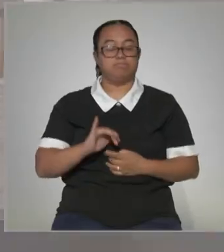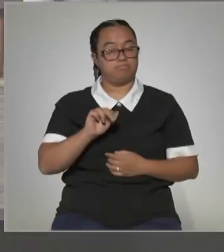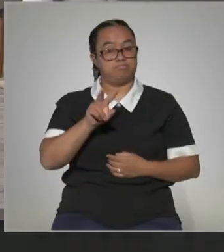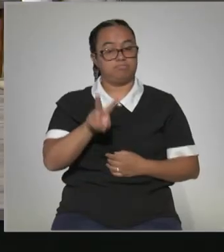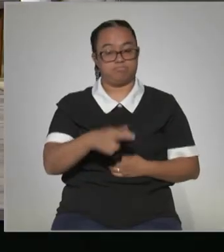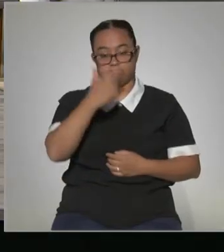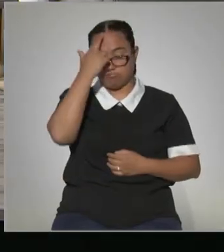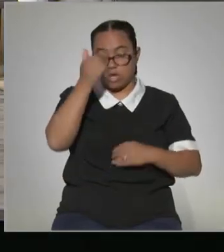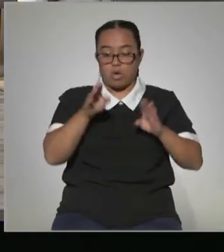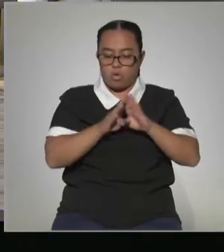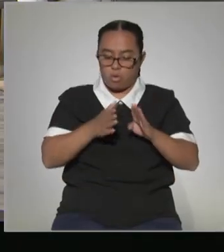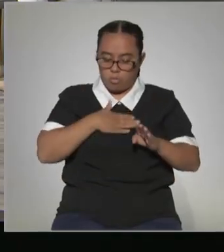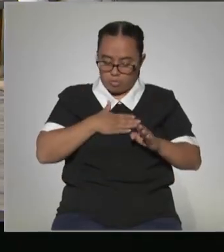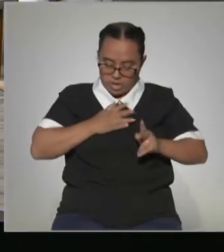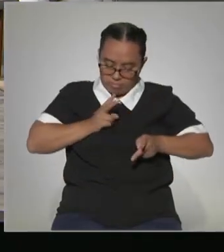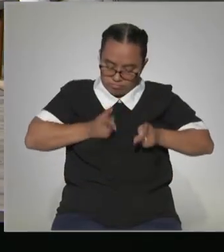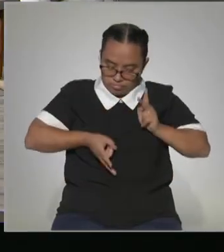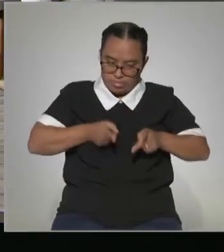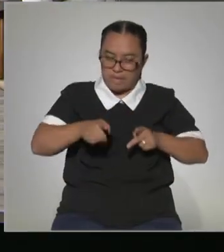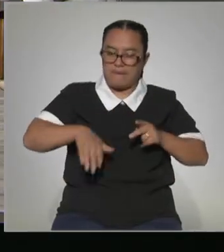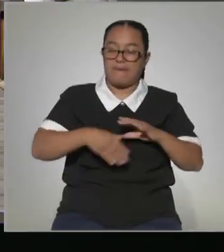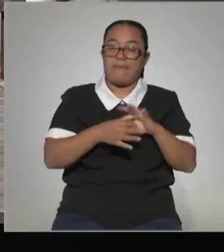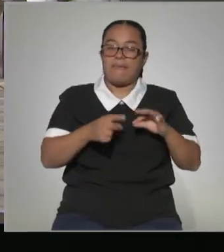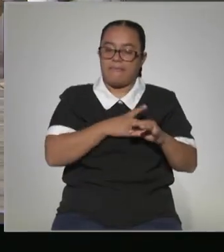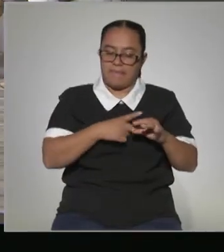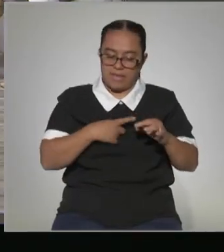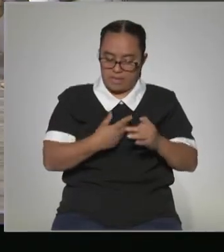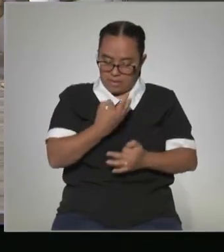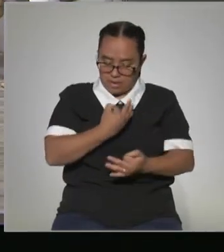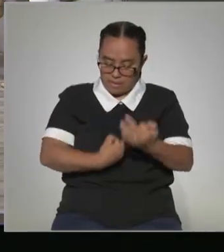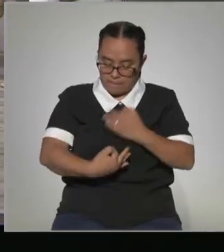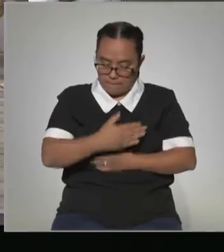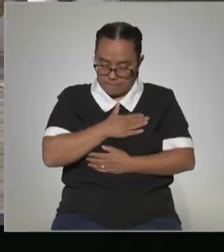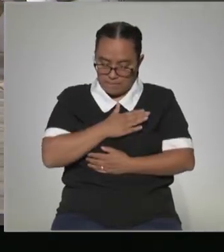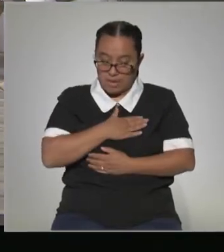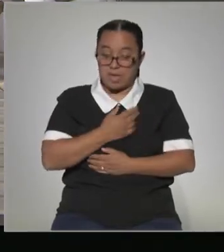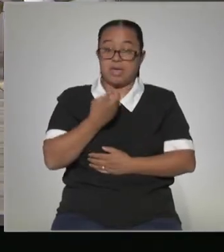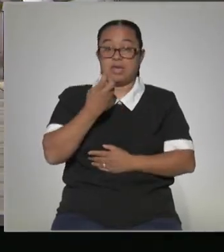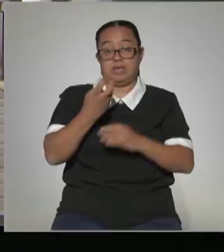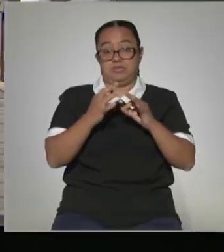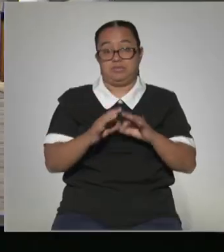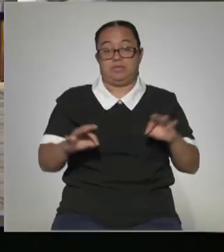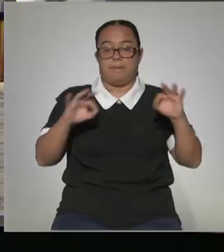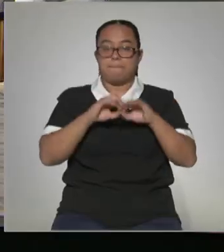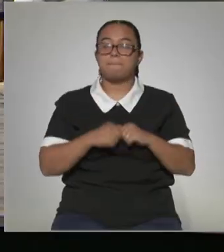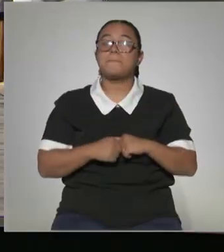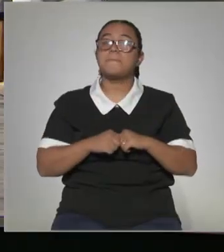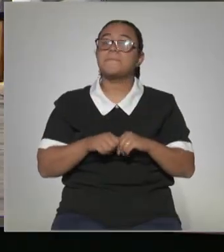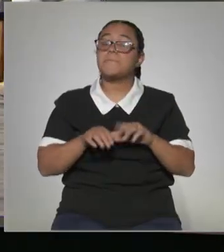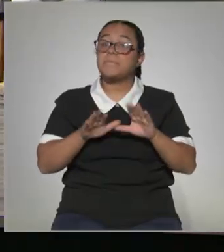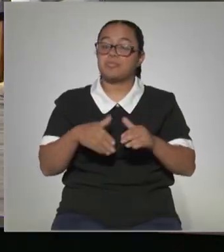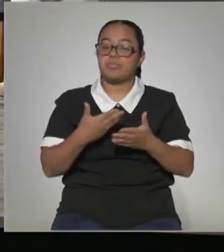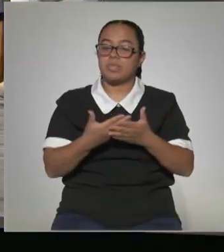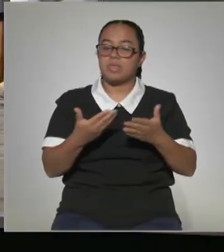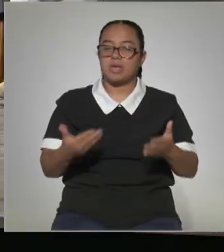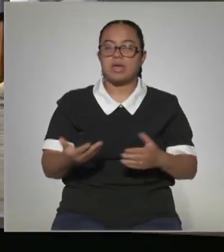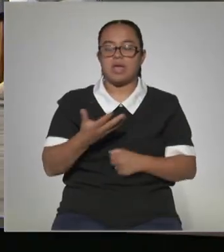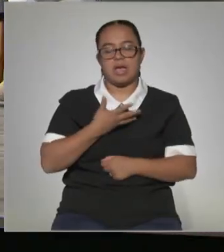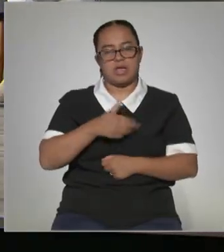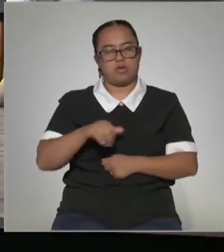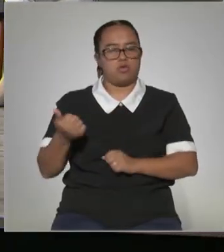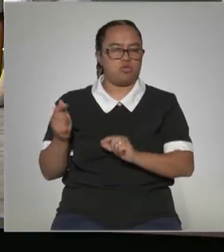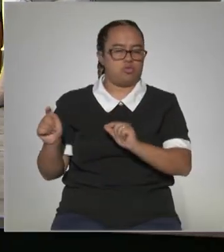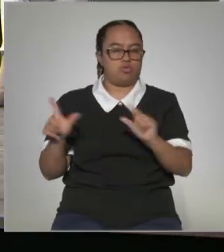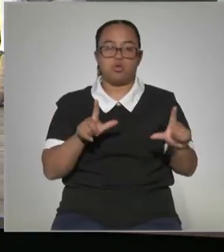Cómo me hablo, que es un poco lo que decía, ser gentil conmigo mismo, ¿no? Es súper importante. Oigan, y bueno, tenemos otra